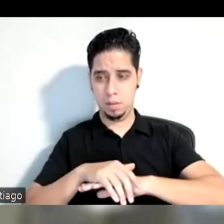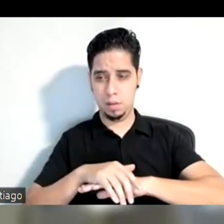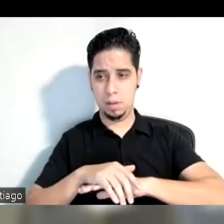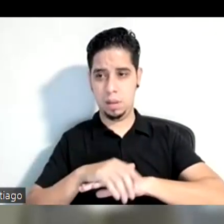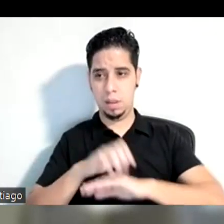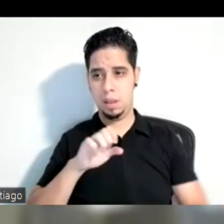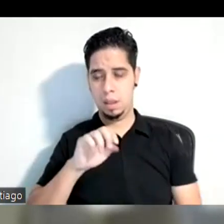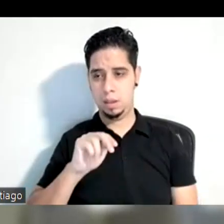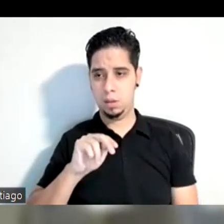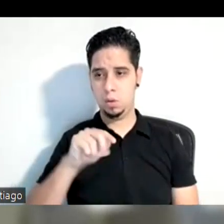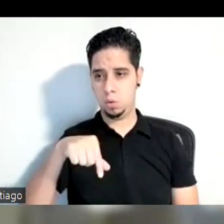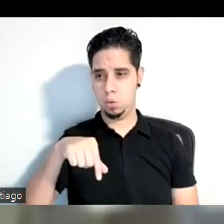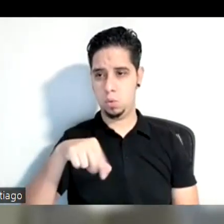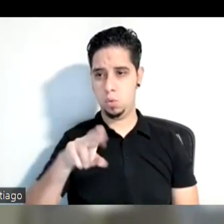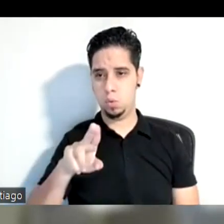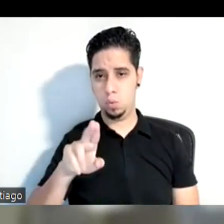¿verdad?